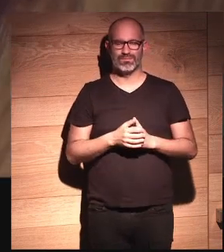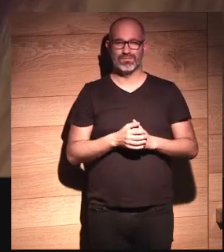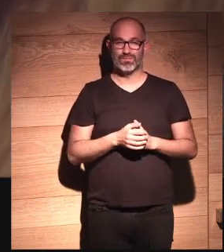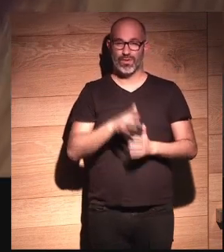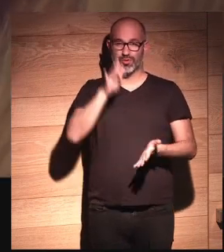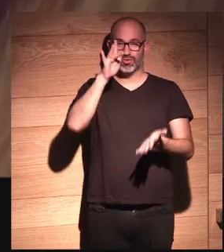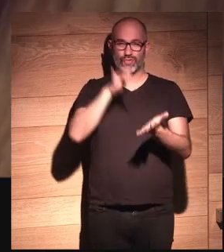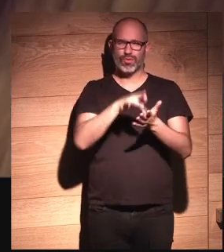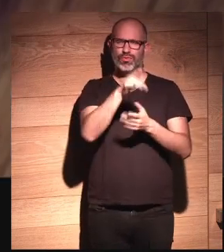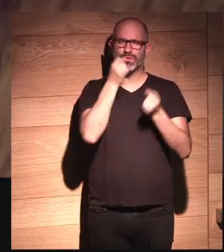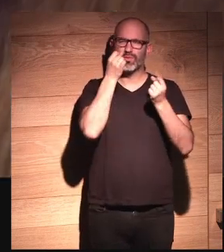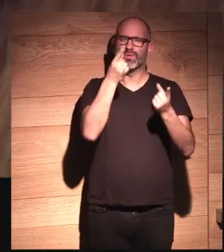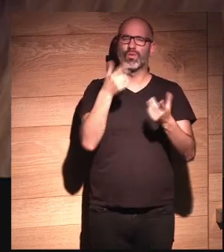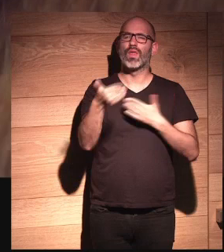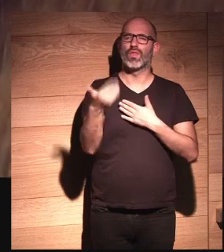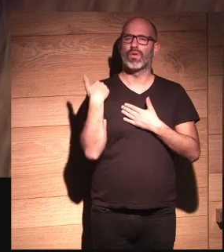¿Cuándo te diste cuenta tú?